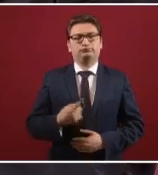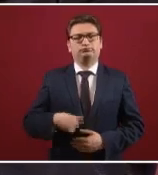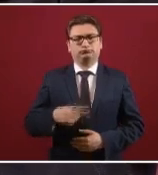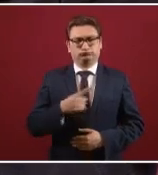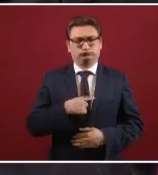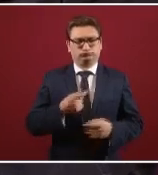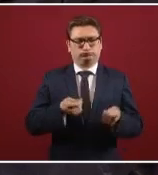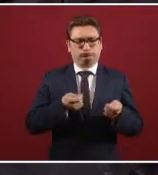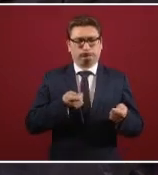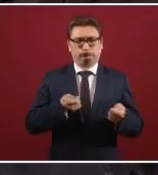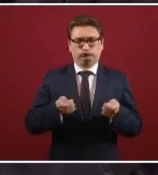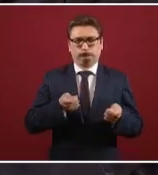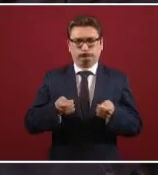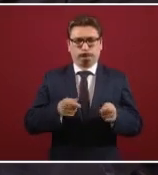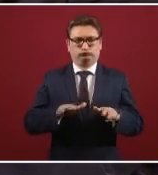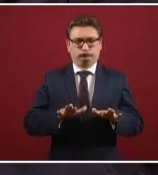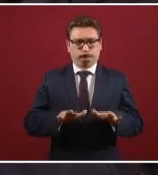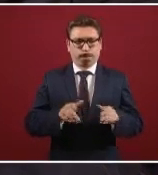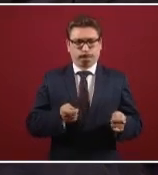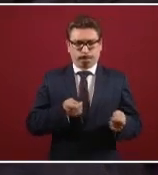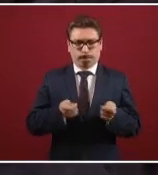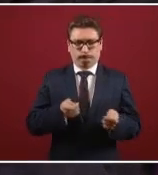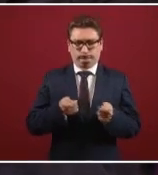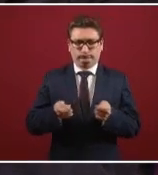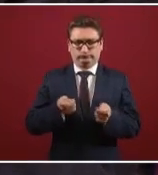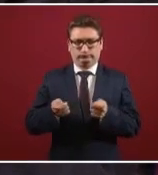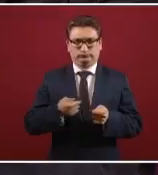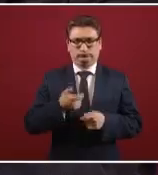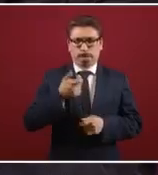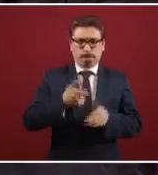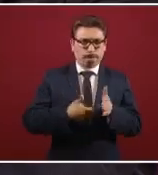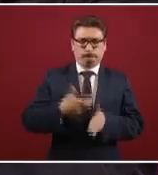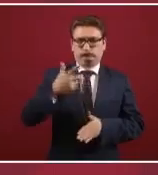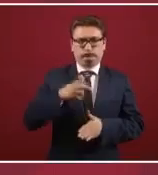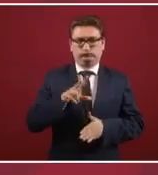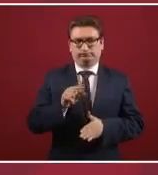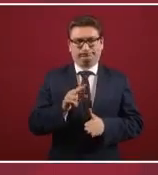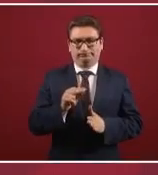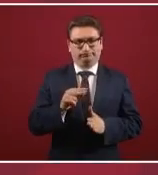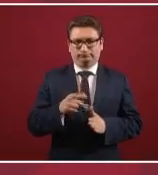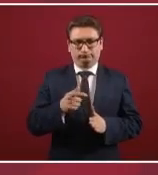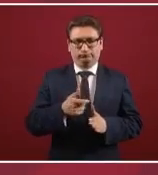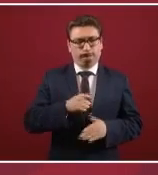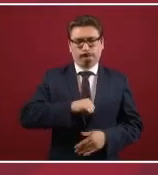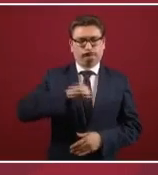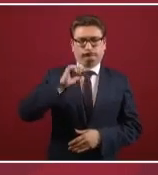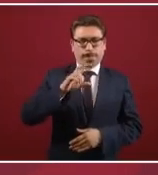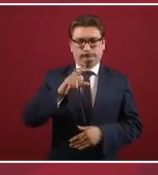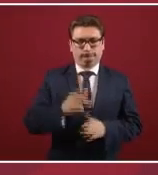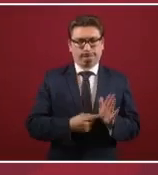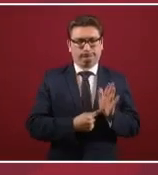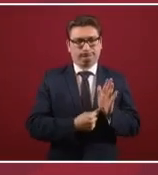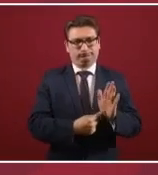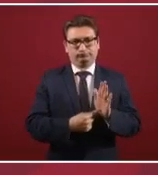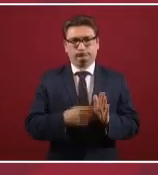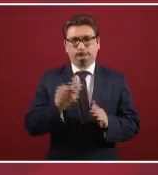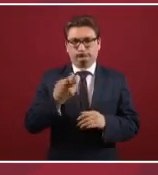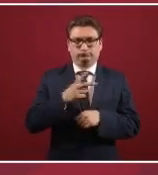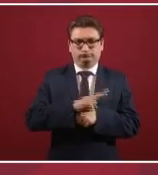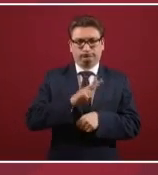control estos precios que no se disparen que no